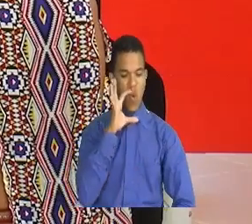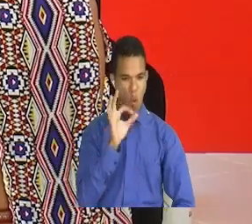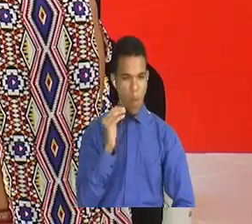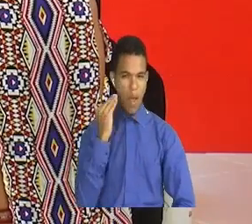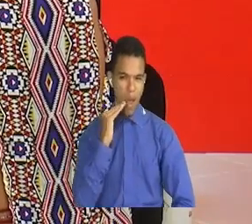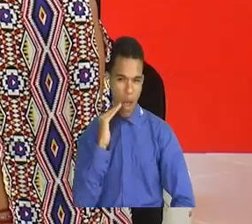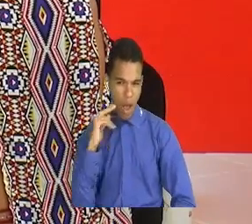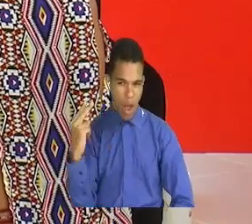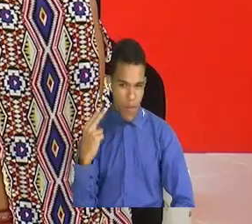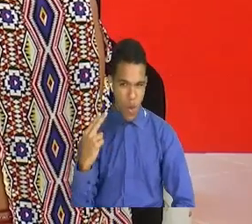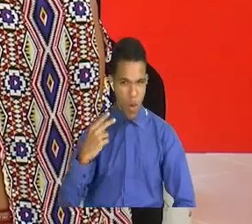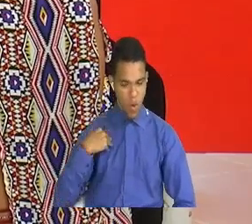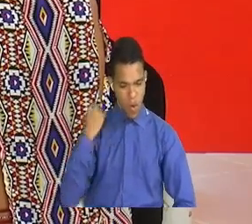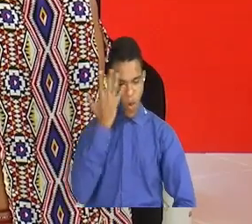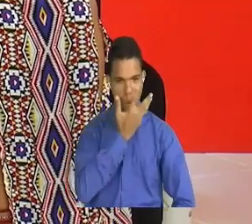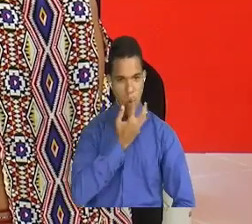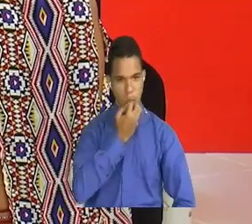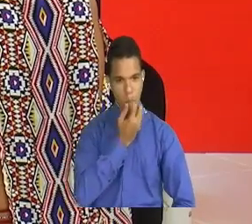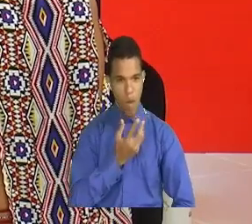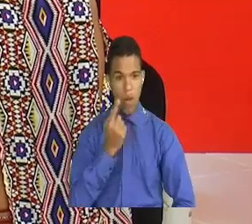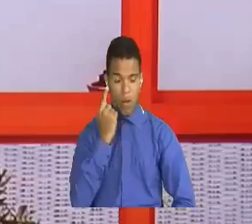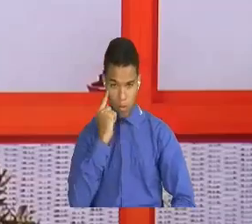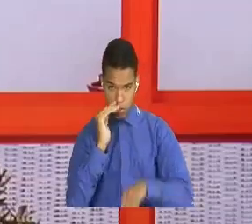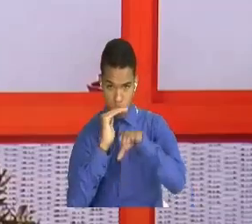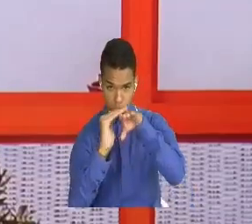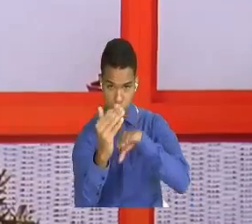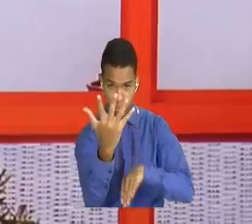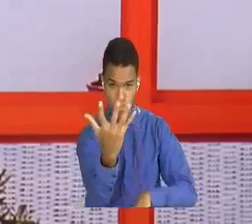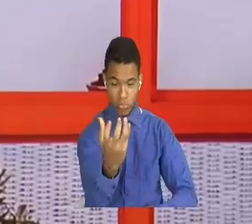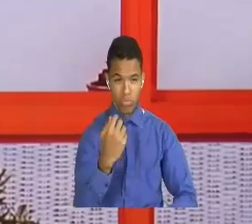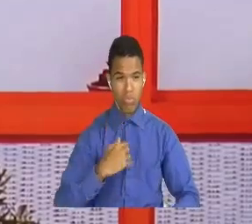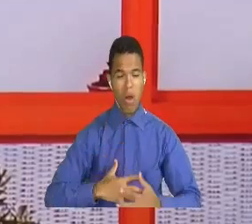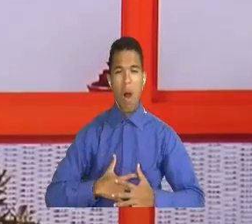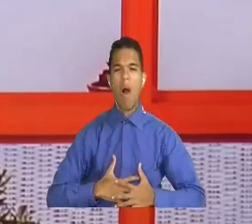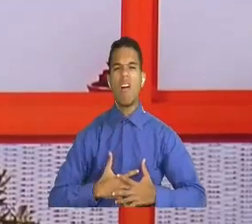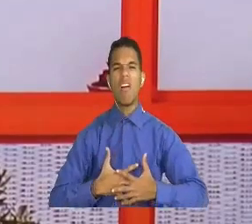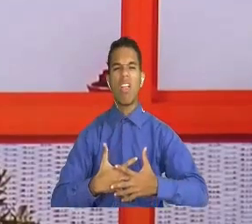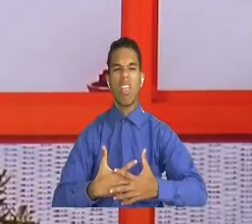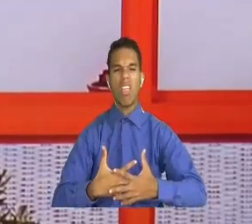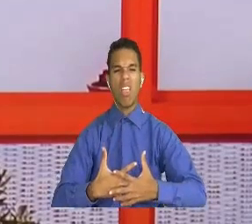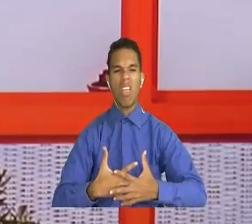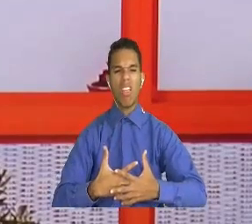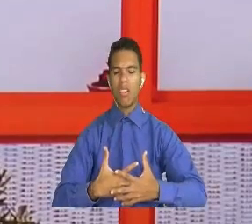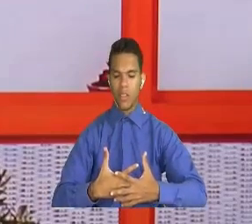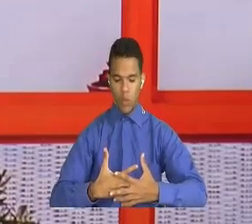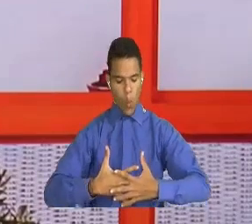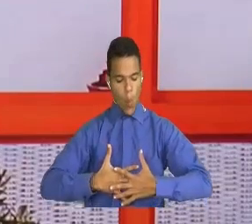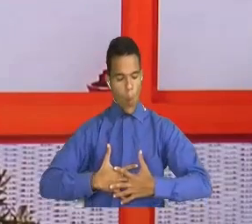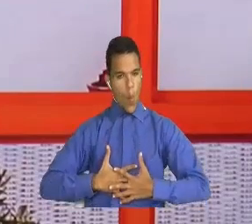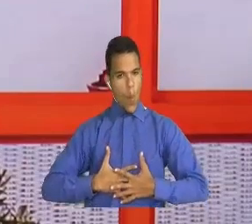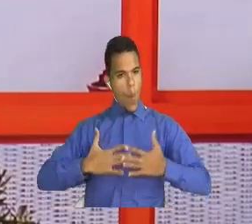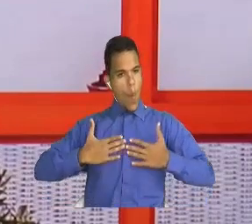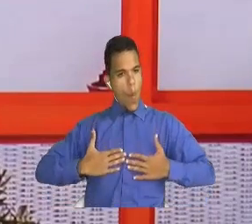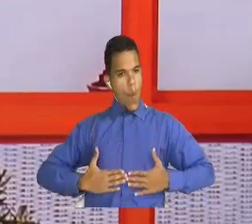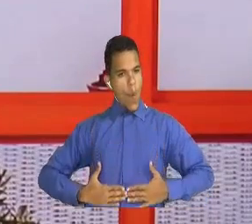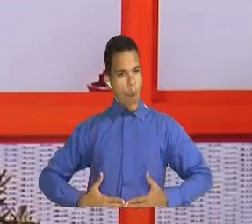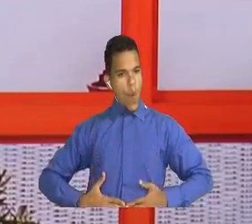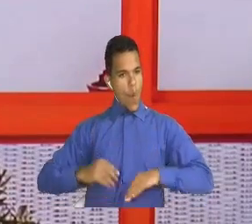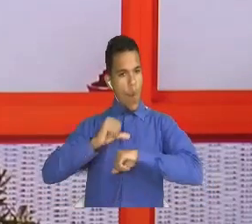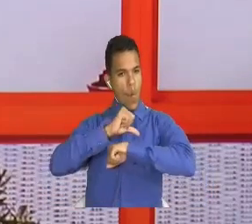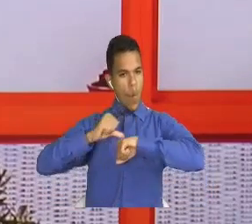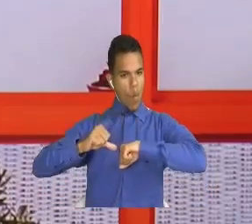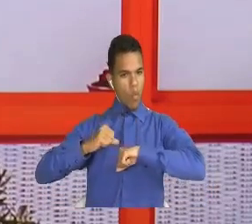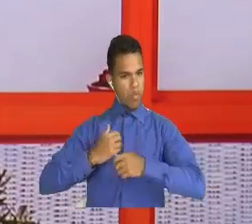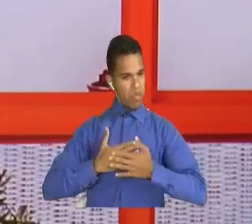Y yo los invito, hombres, que, mejor dicho, lo que digo, ya la barriguita no está de moda, los invito a que se acerquen al Centro de Estética